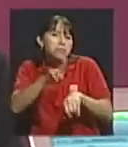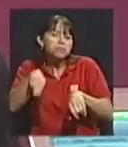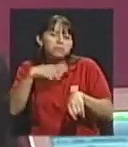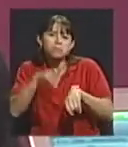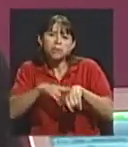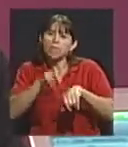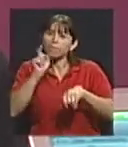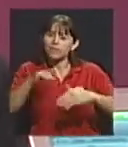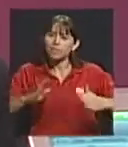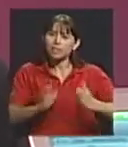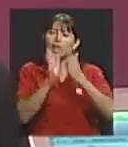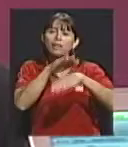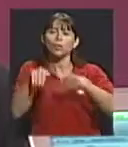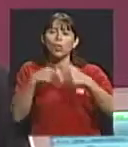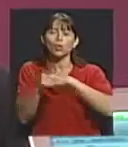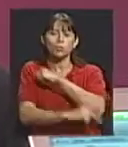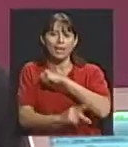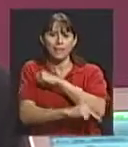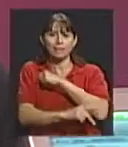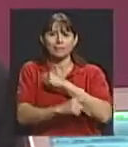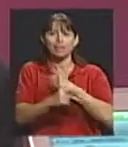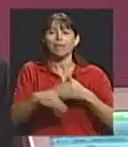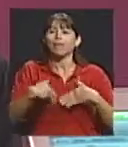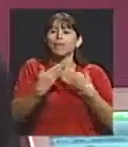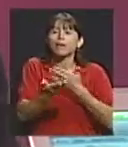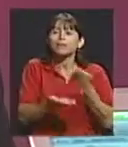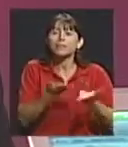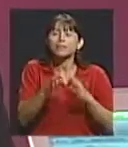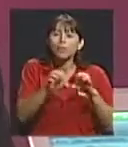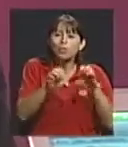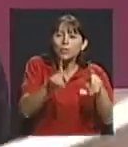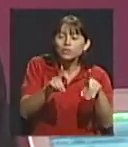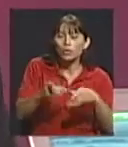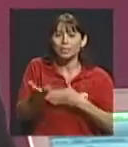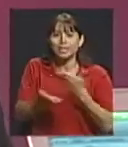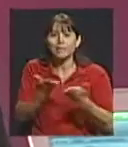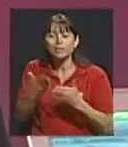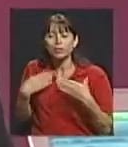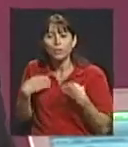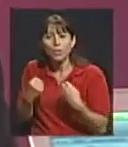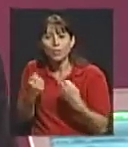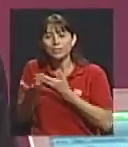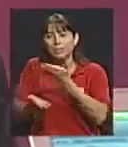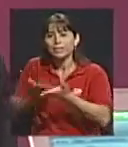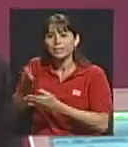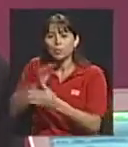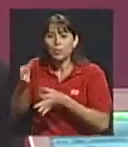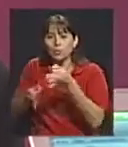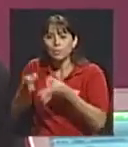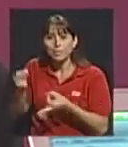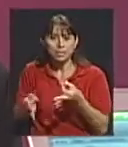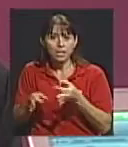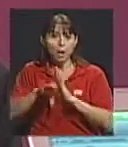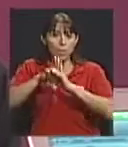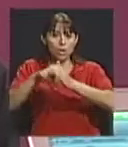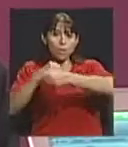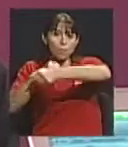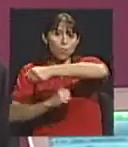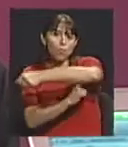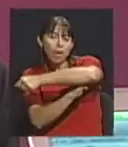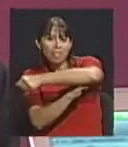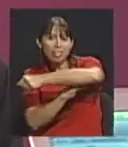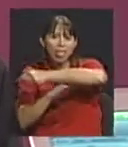estado prestar el servicio de educación prestar el servicio de salud el de Justicia arreglar un puente que se